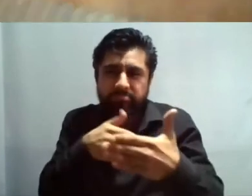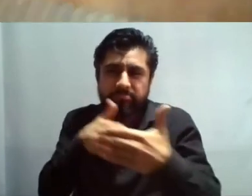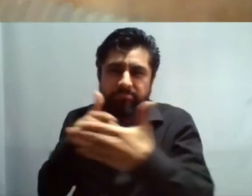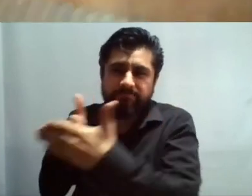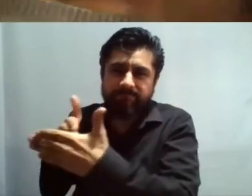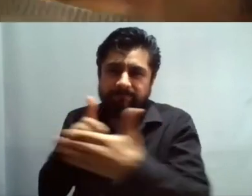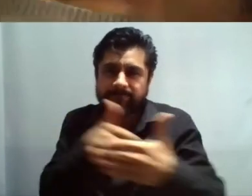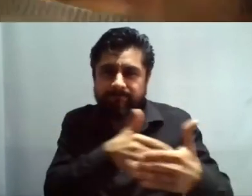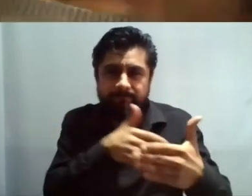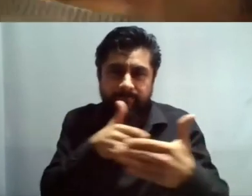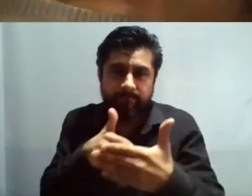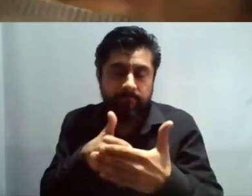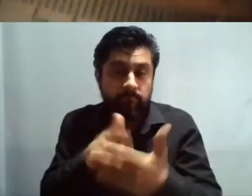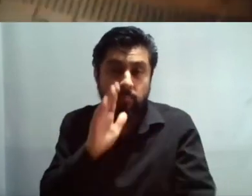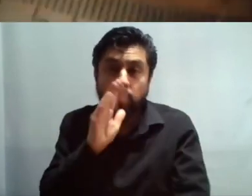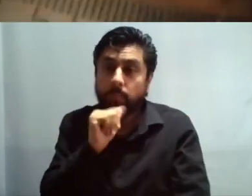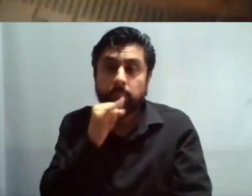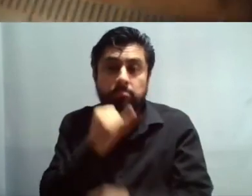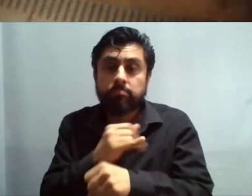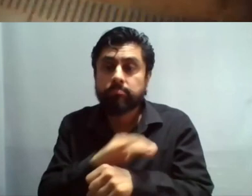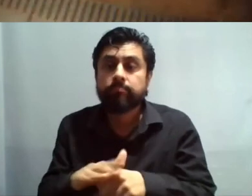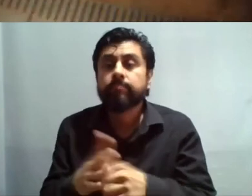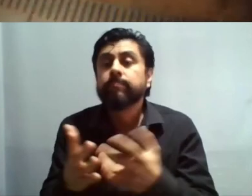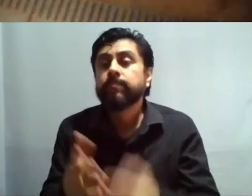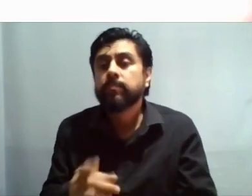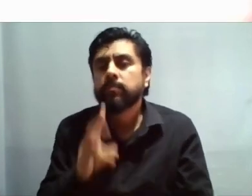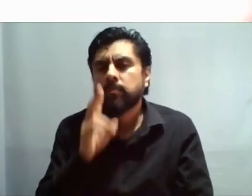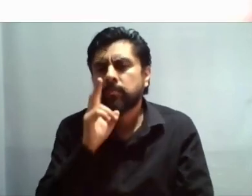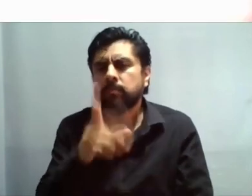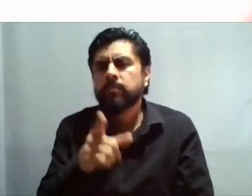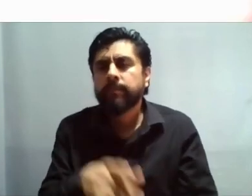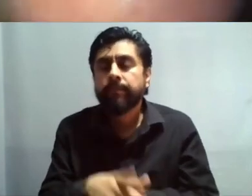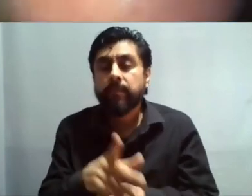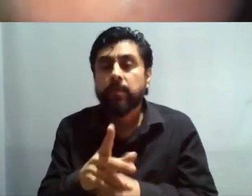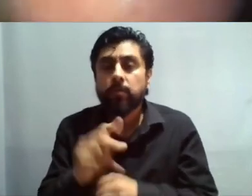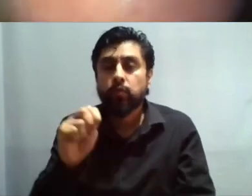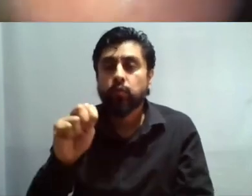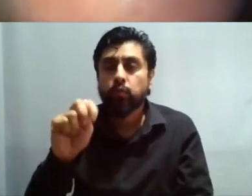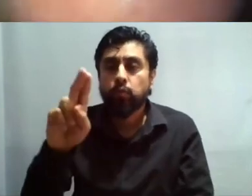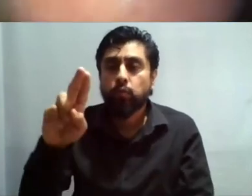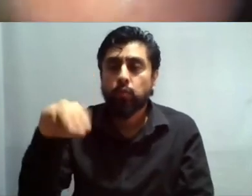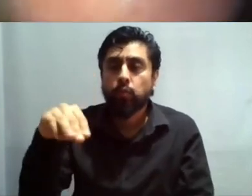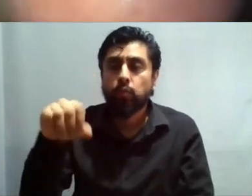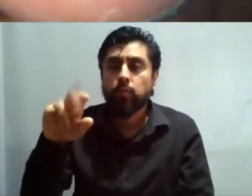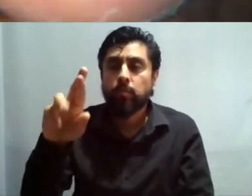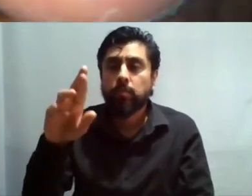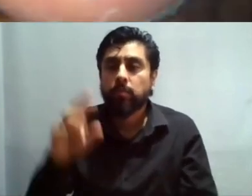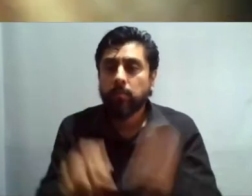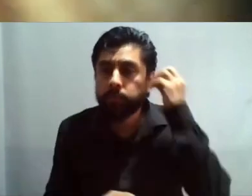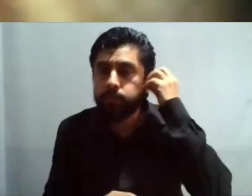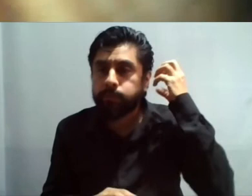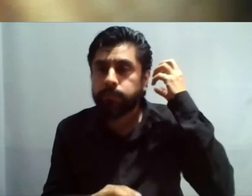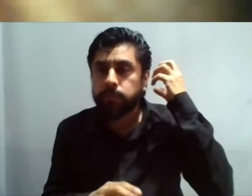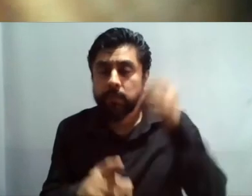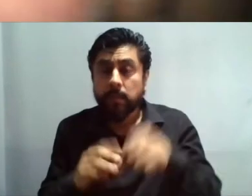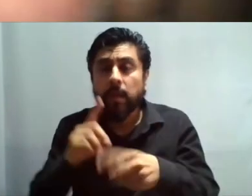no hay definitivamente forma de esto. Esto fue un tumor que salió de la base del cráneo, es decir, no nada más el conducto,